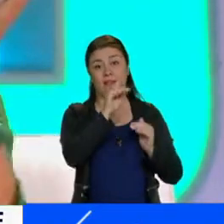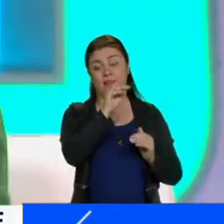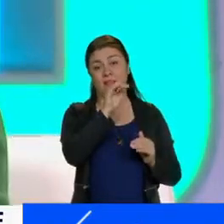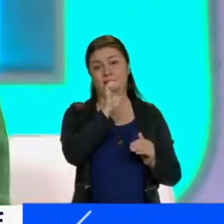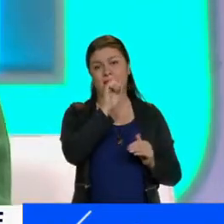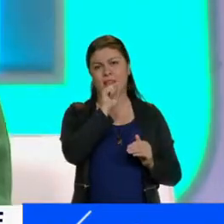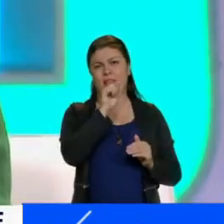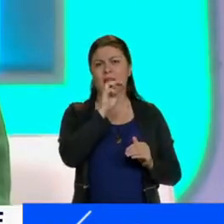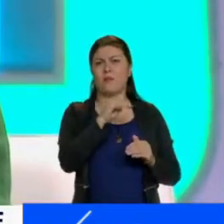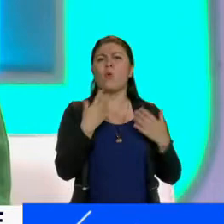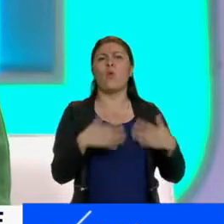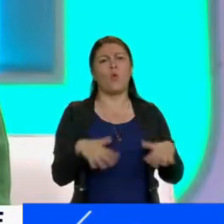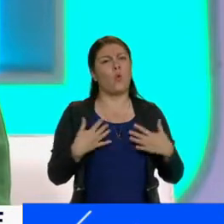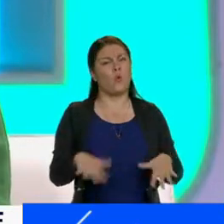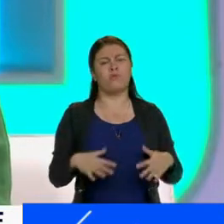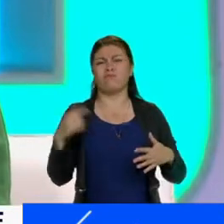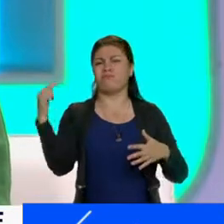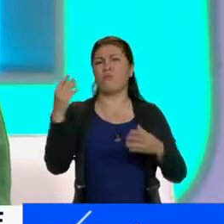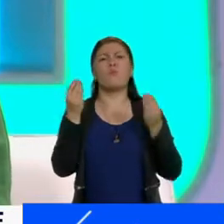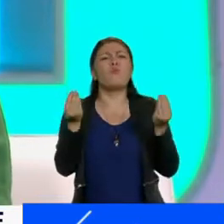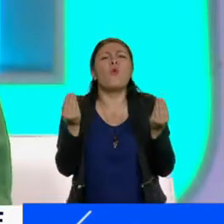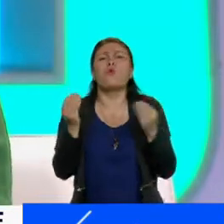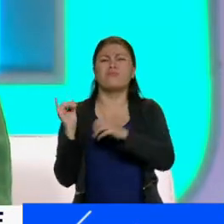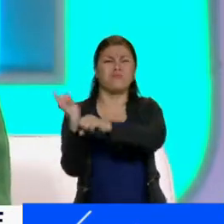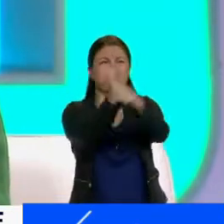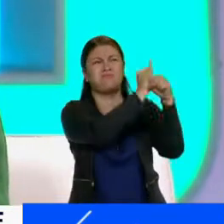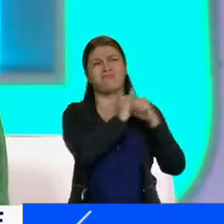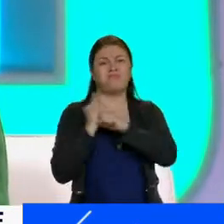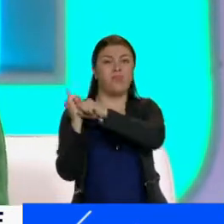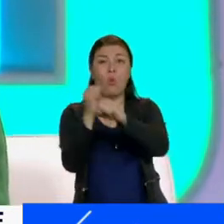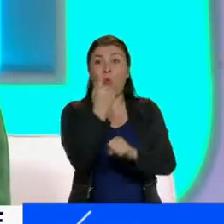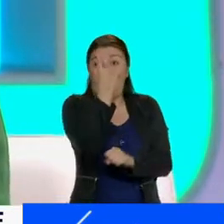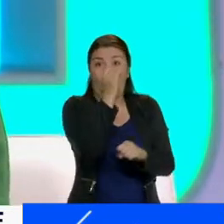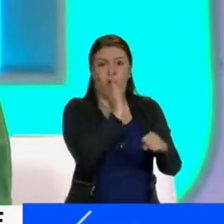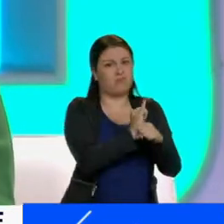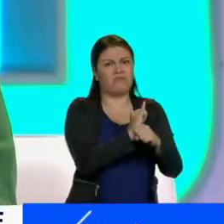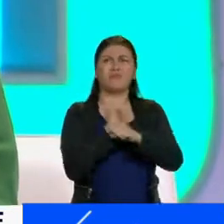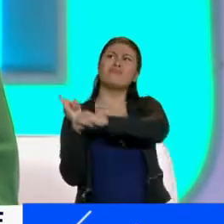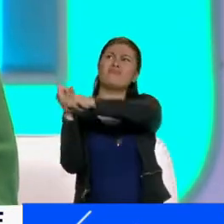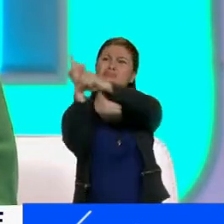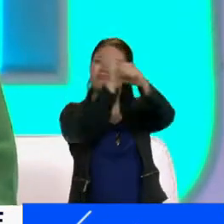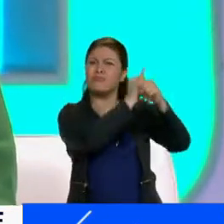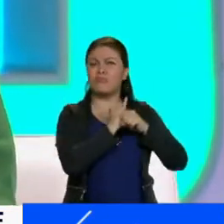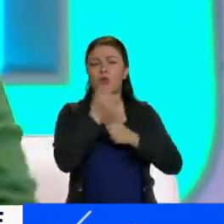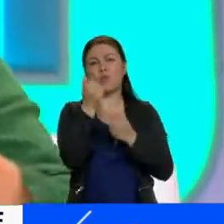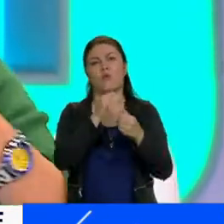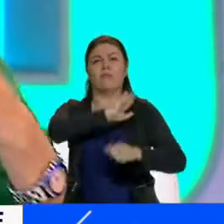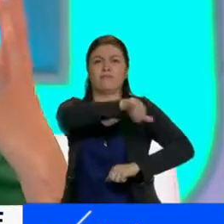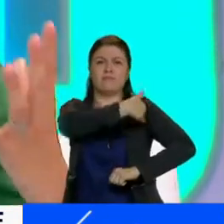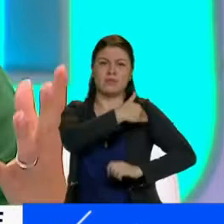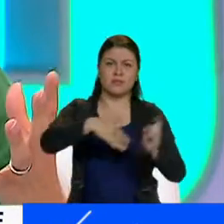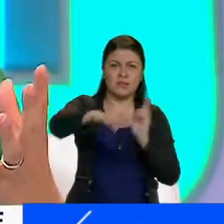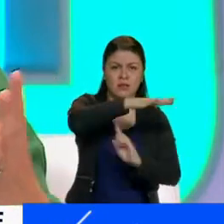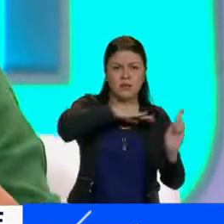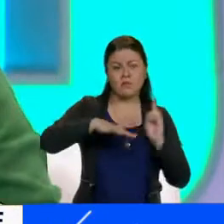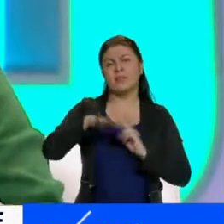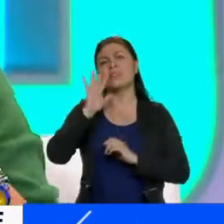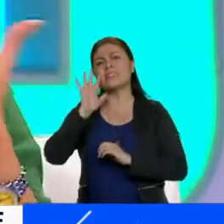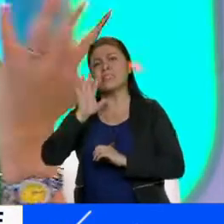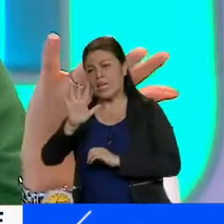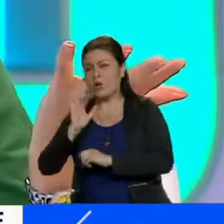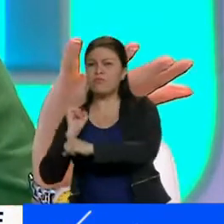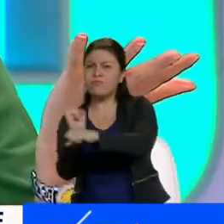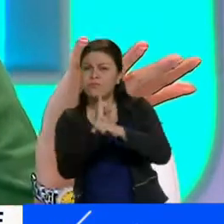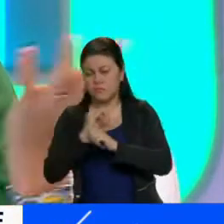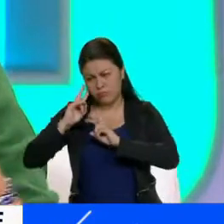una cosa bien, bien grande, es una cosa muy interesante que tiene este país, que tiene un Ministerio de Ambiente, que tiene 5 institutos de investigación, que